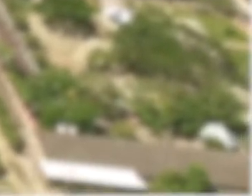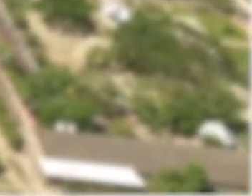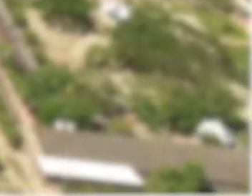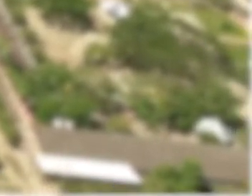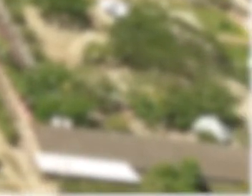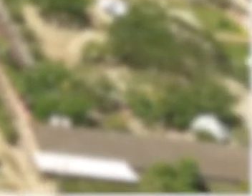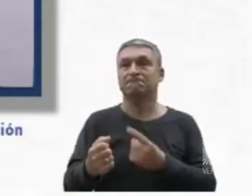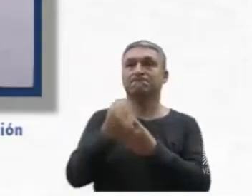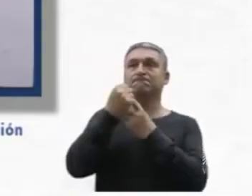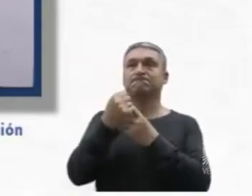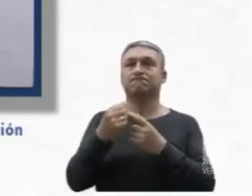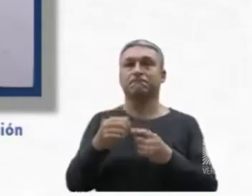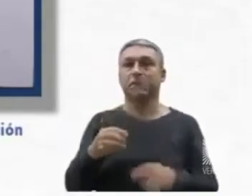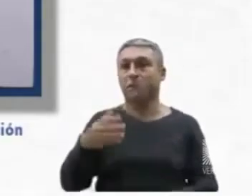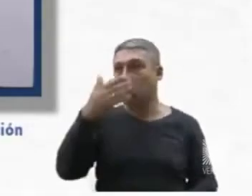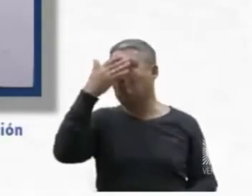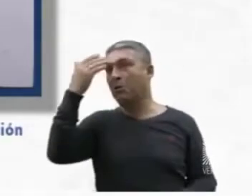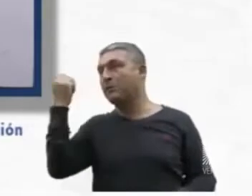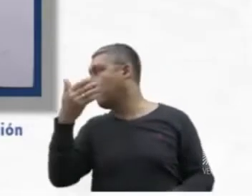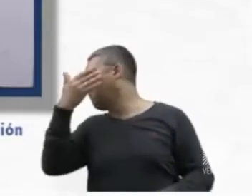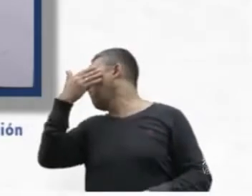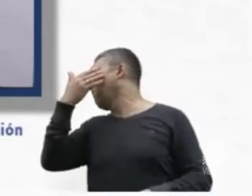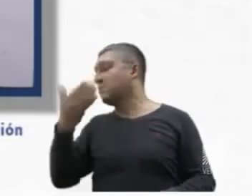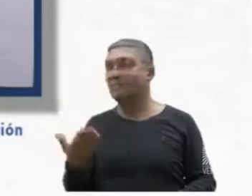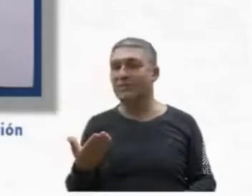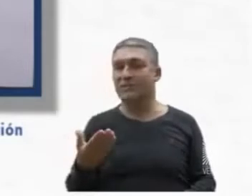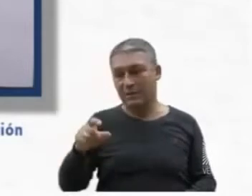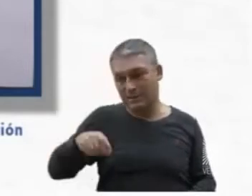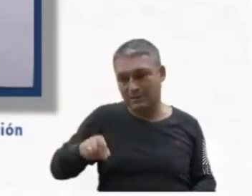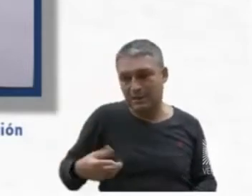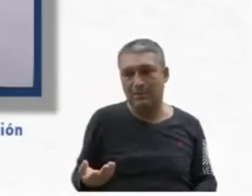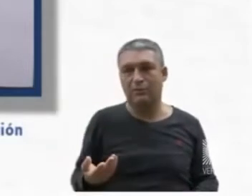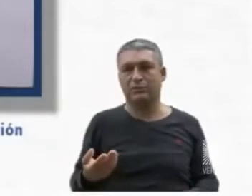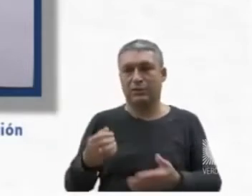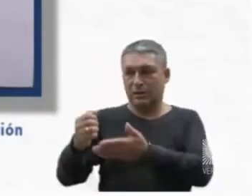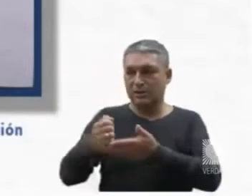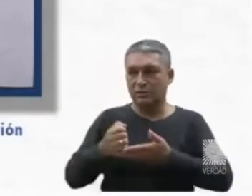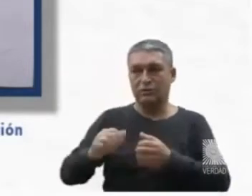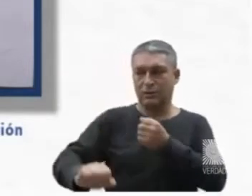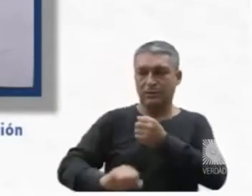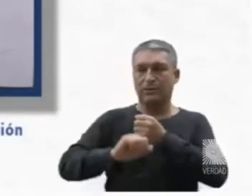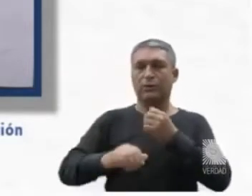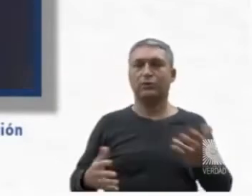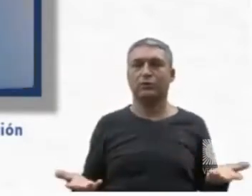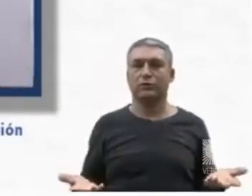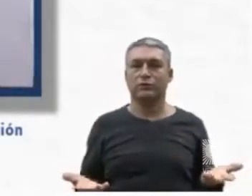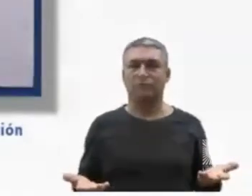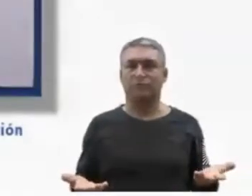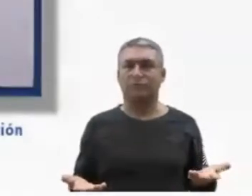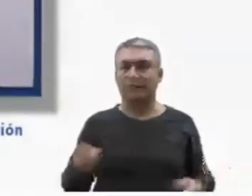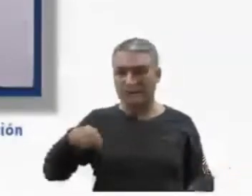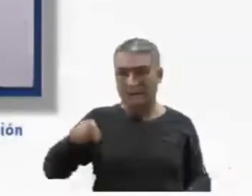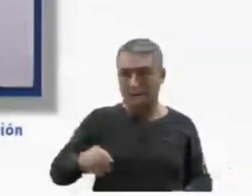Estado garantista de los derechos en estos territorios y necesitamos evolucionar en una política de